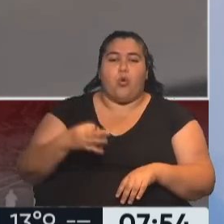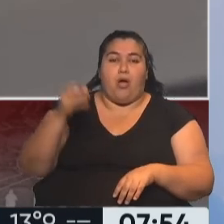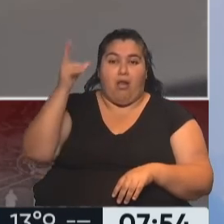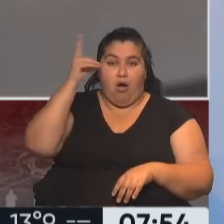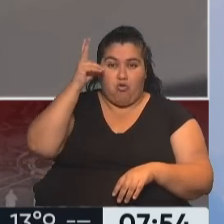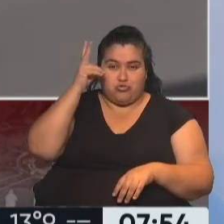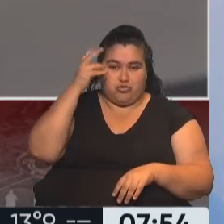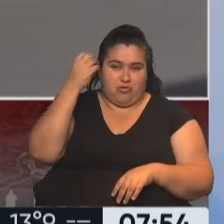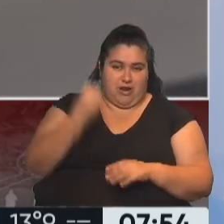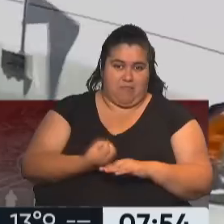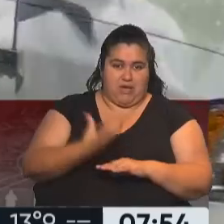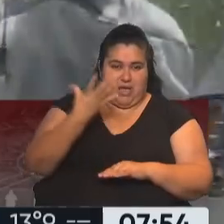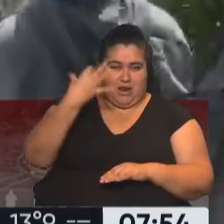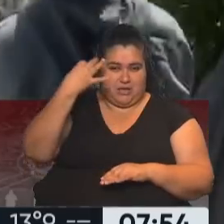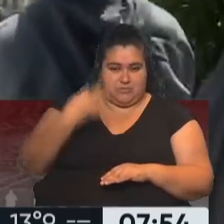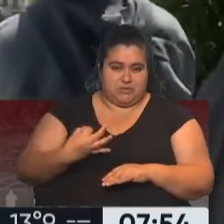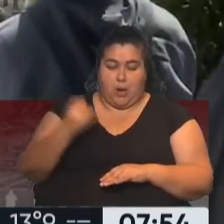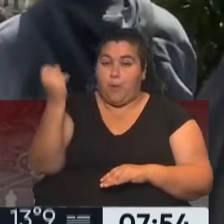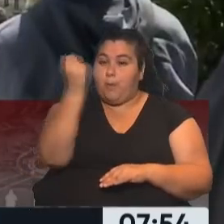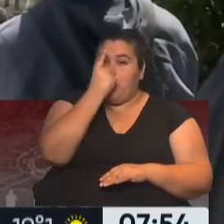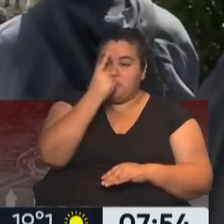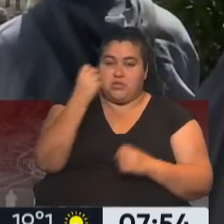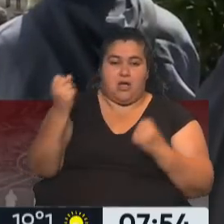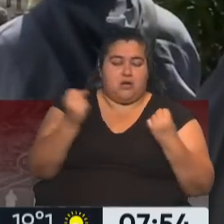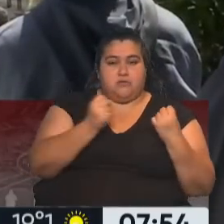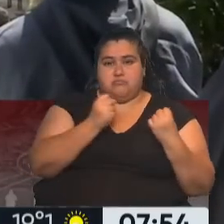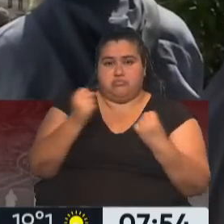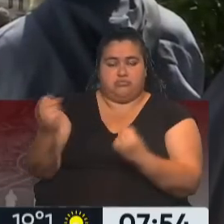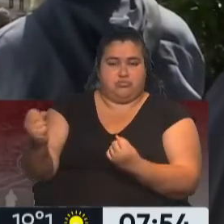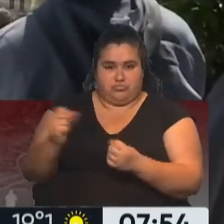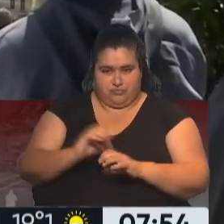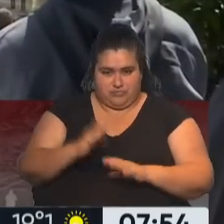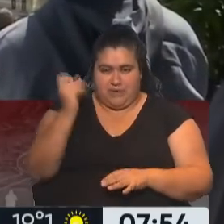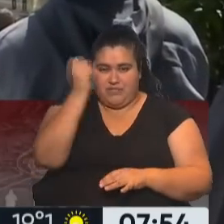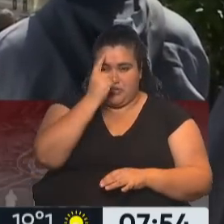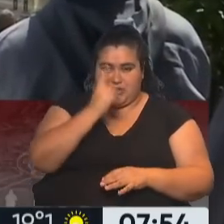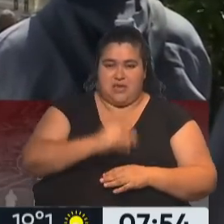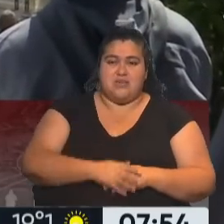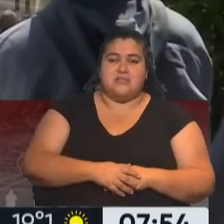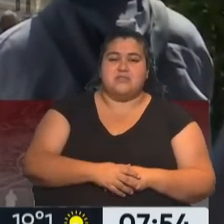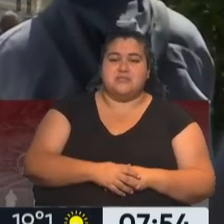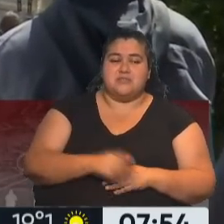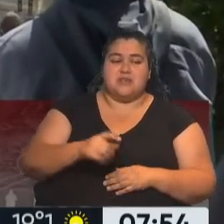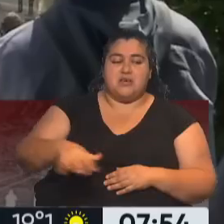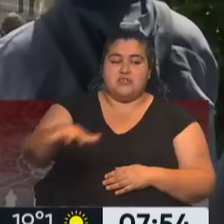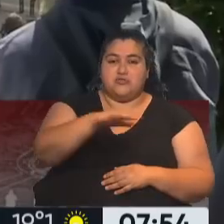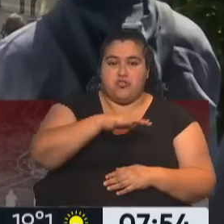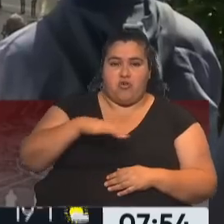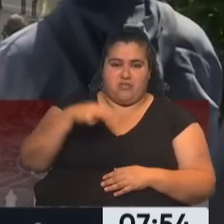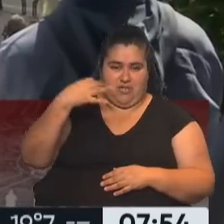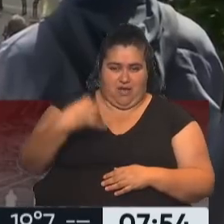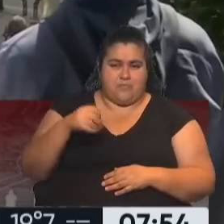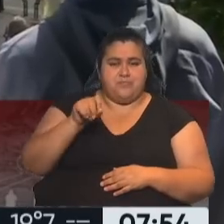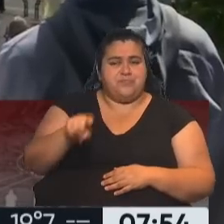mañana. Nos decía Guido, muy acelerada la velocidad del papamóvil, ¿no? Sí, ¿Cuánto es la máxima? En la zona, esta es la zona ZTL,